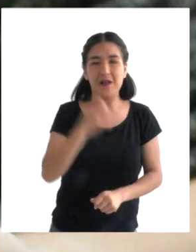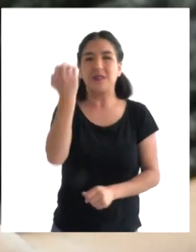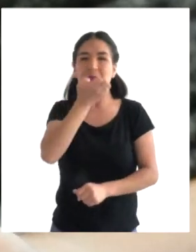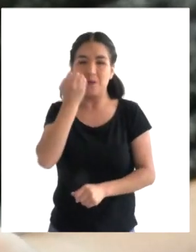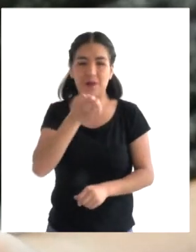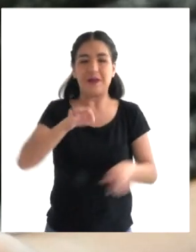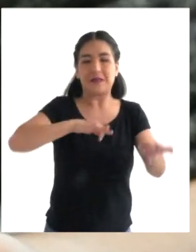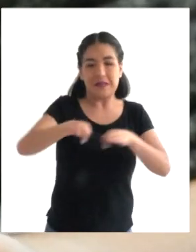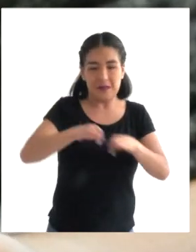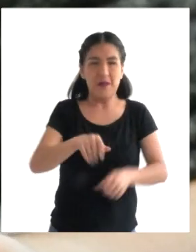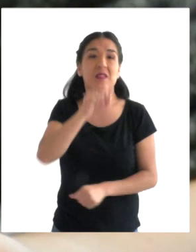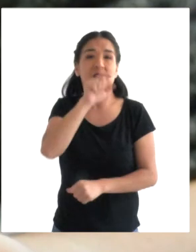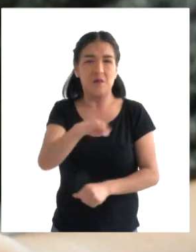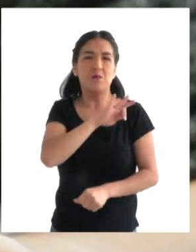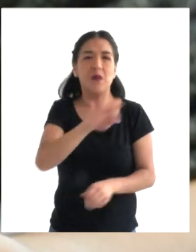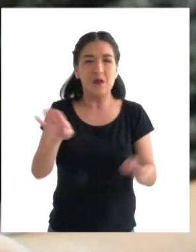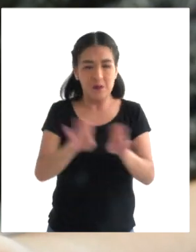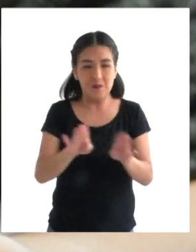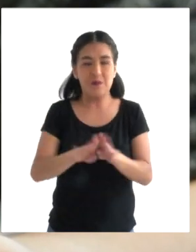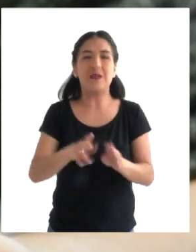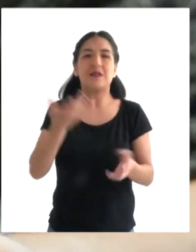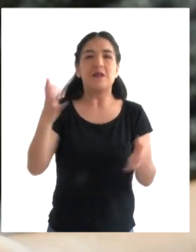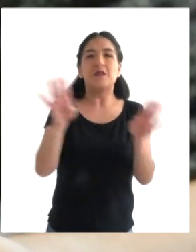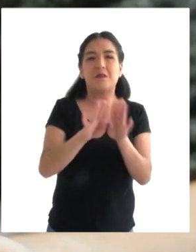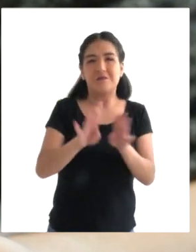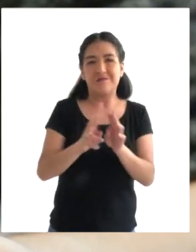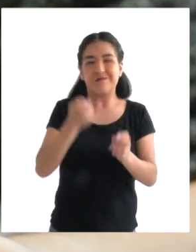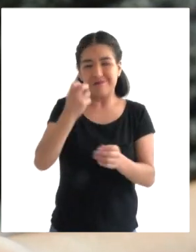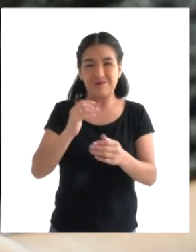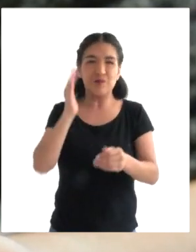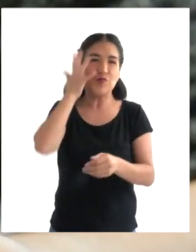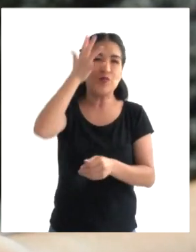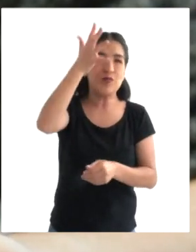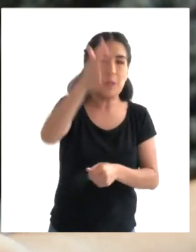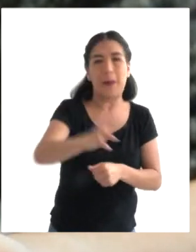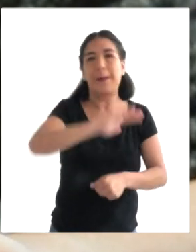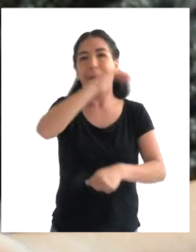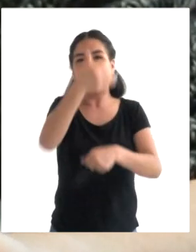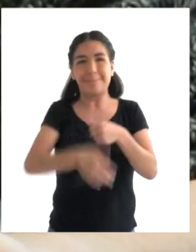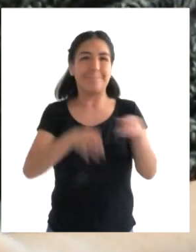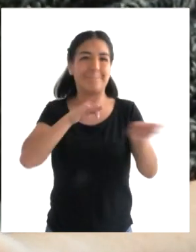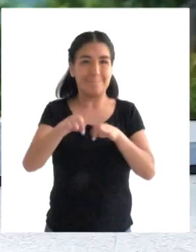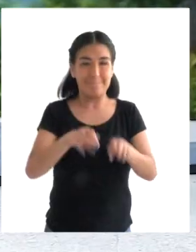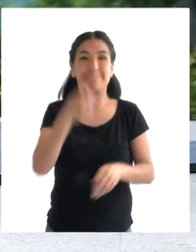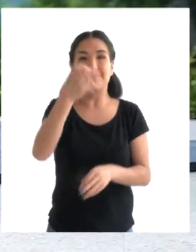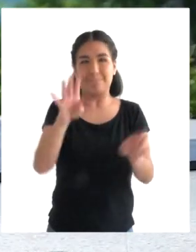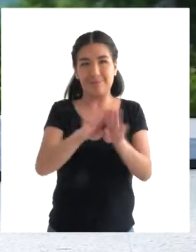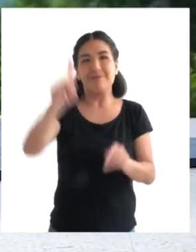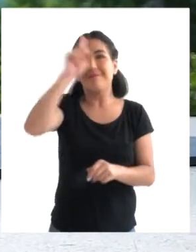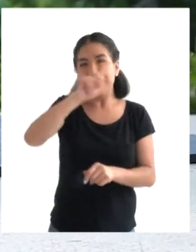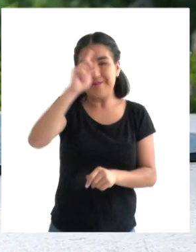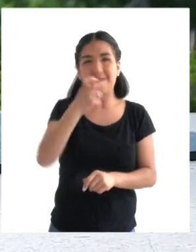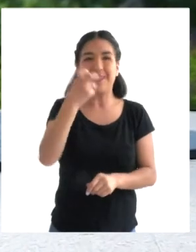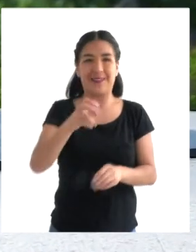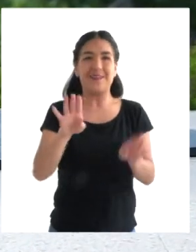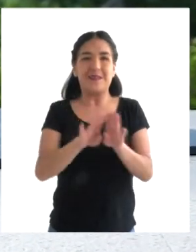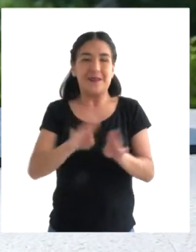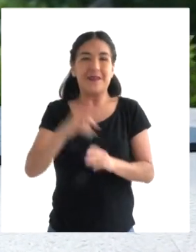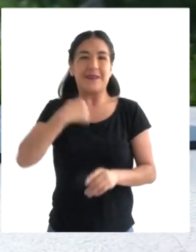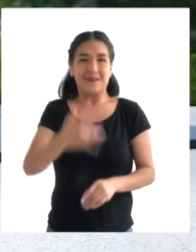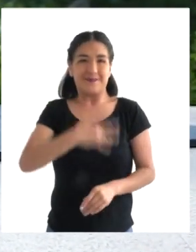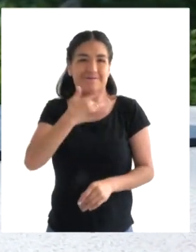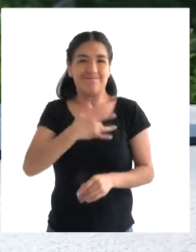laboral. También podemos arruinar el desenlace de nuestras metas. Por eso es tan recomendable ejercitar nuestras reacciones